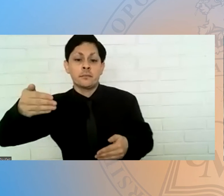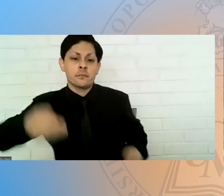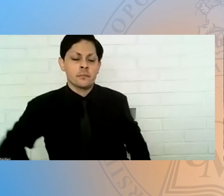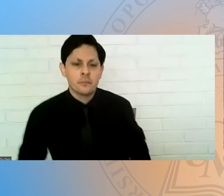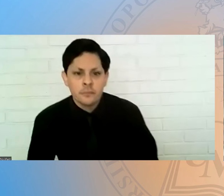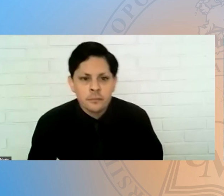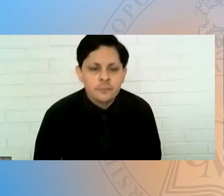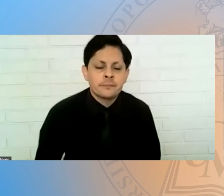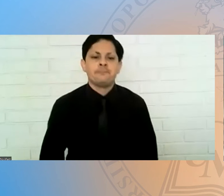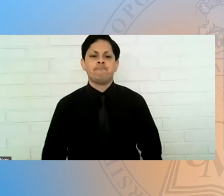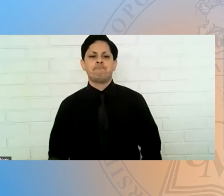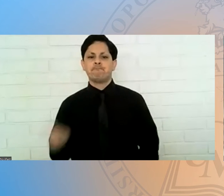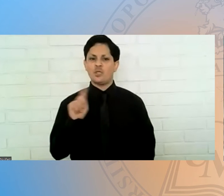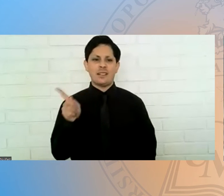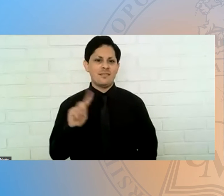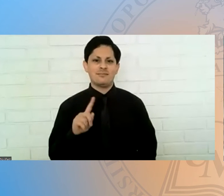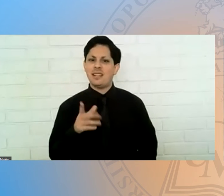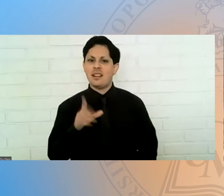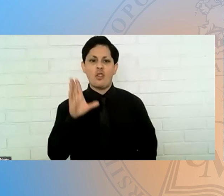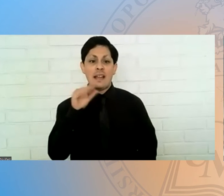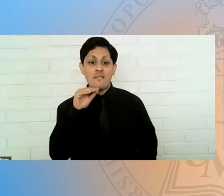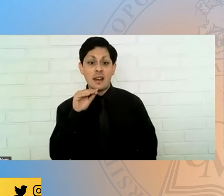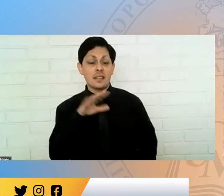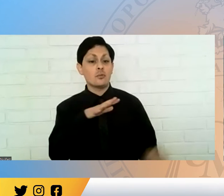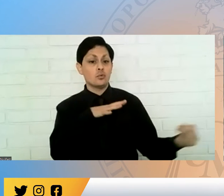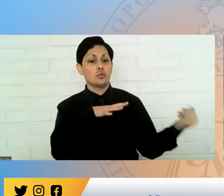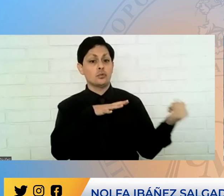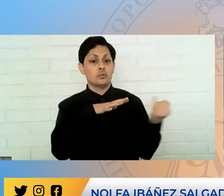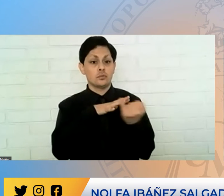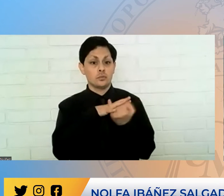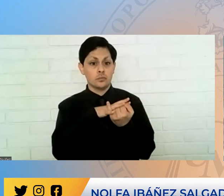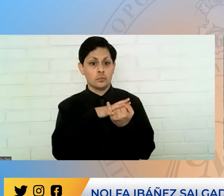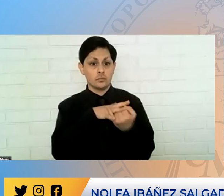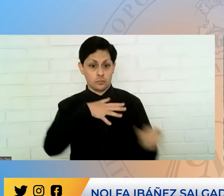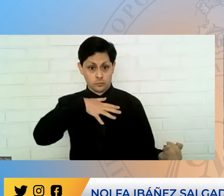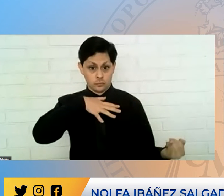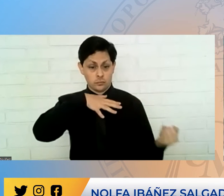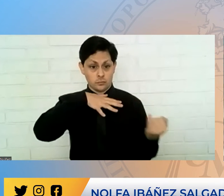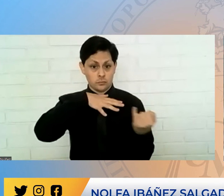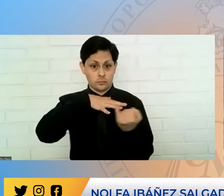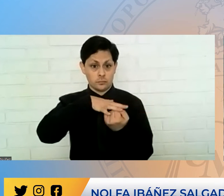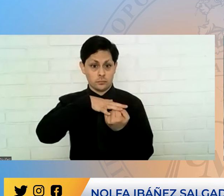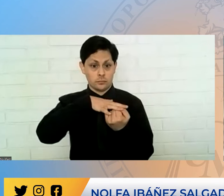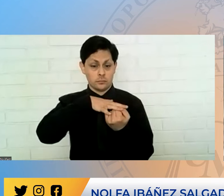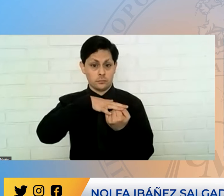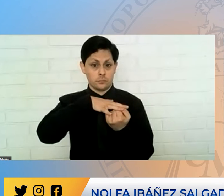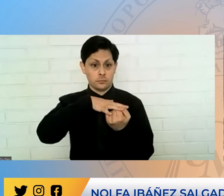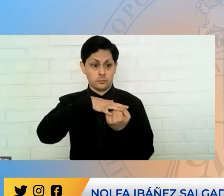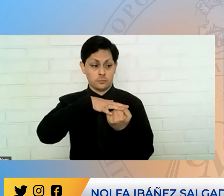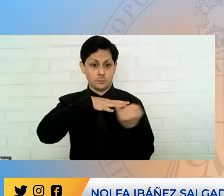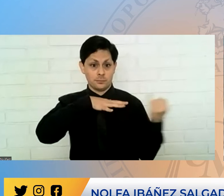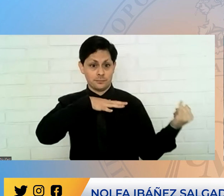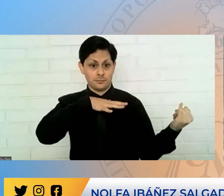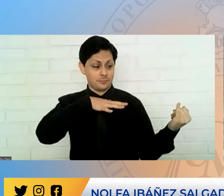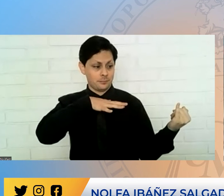de inclusión, porque al hablar de inclusión estamos aceptando que se excluye. Todos y